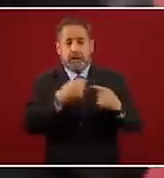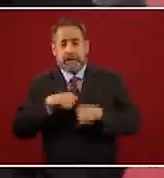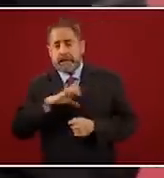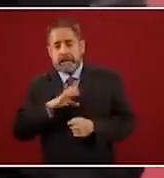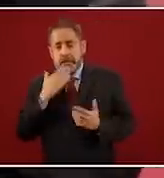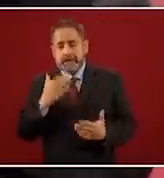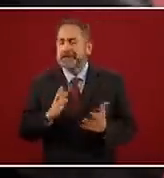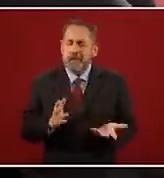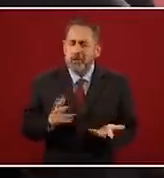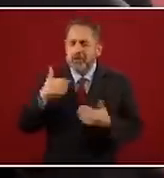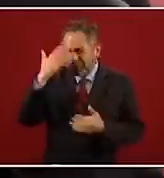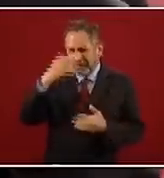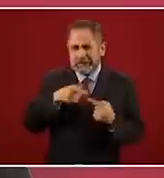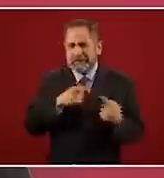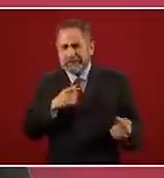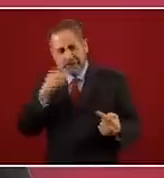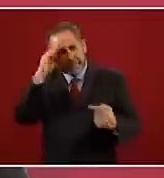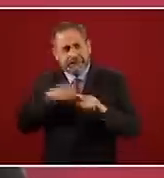Y eso hay que entenderlo.